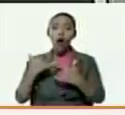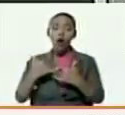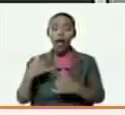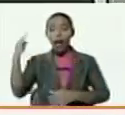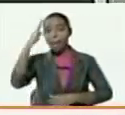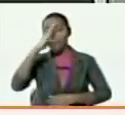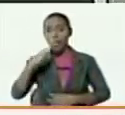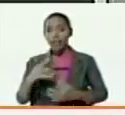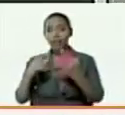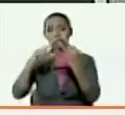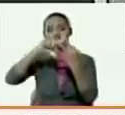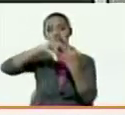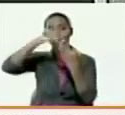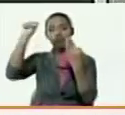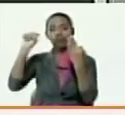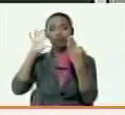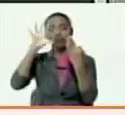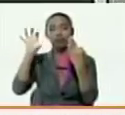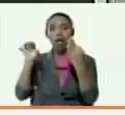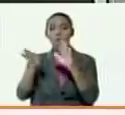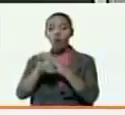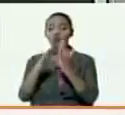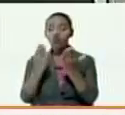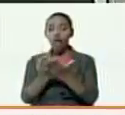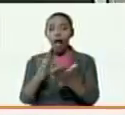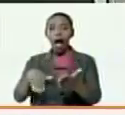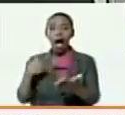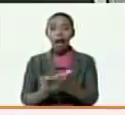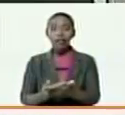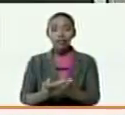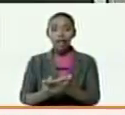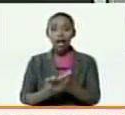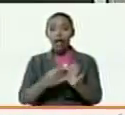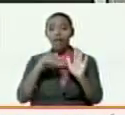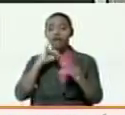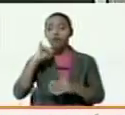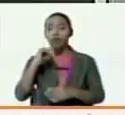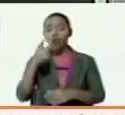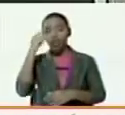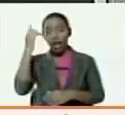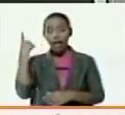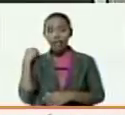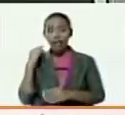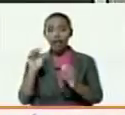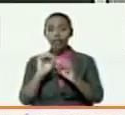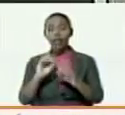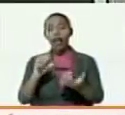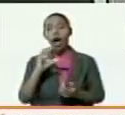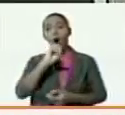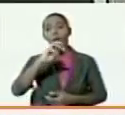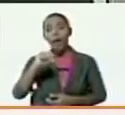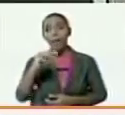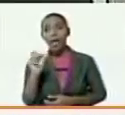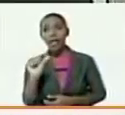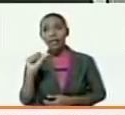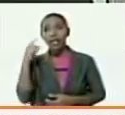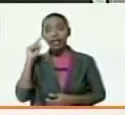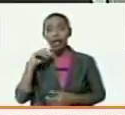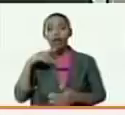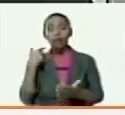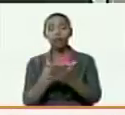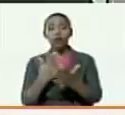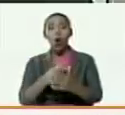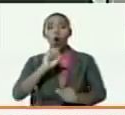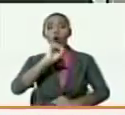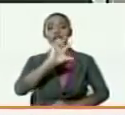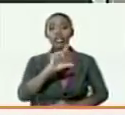Brasil. A nivel mundial, hasta el reporte del día de ayer de la Organización Mundial de la Salud, habían confirmado